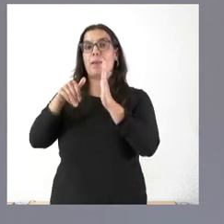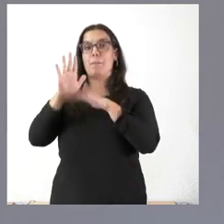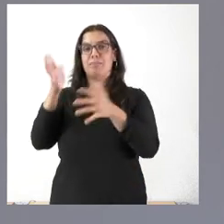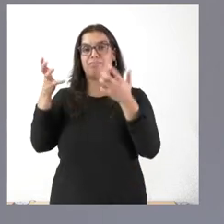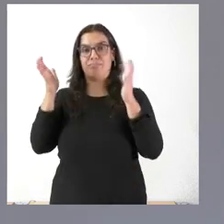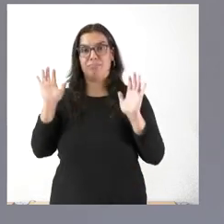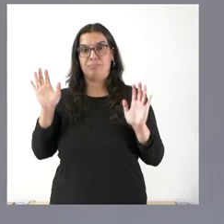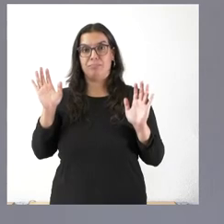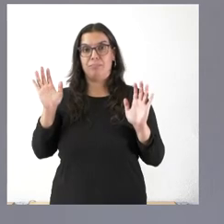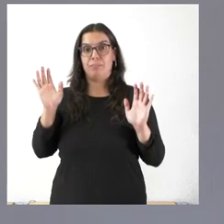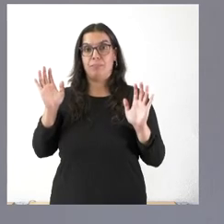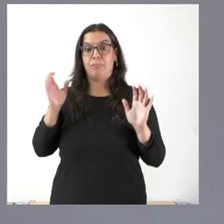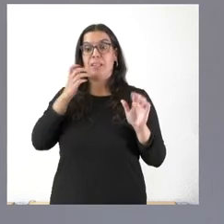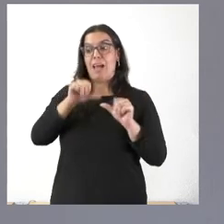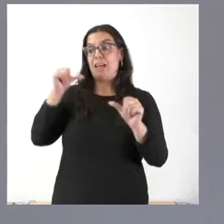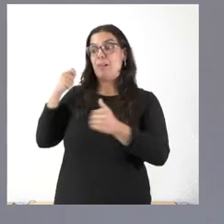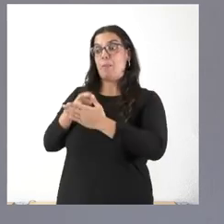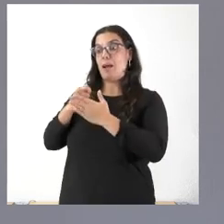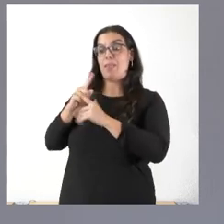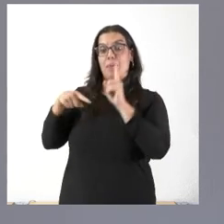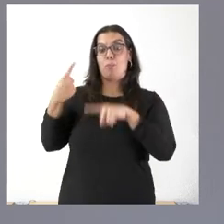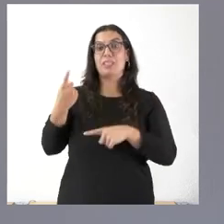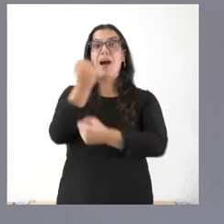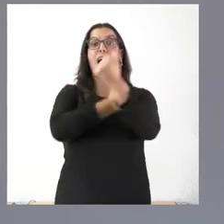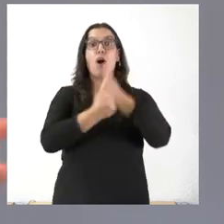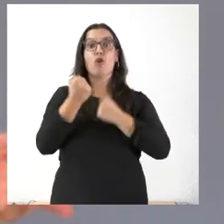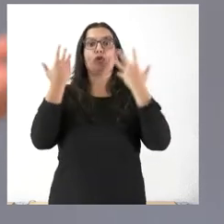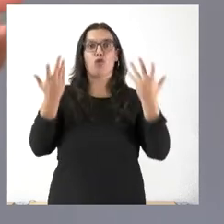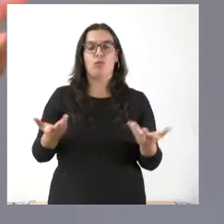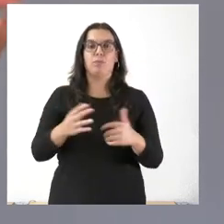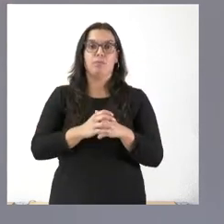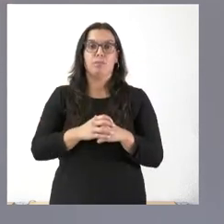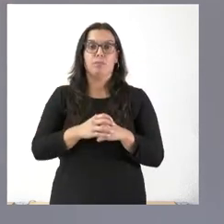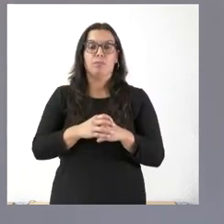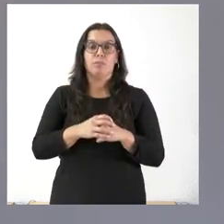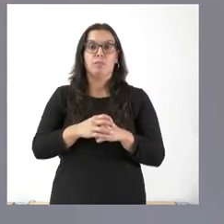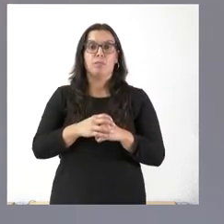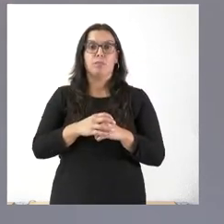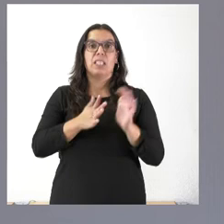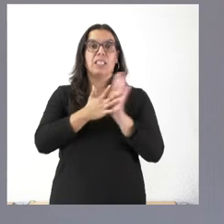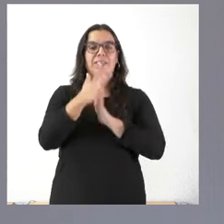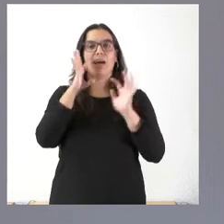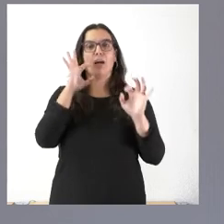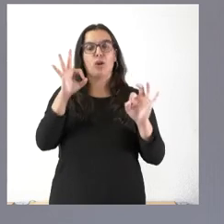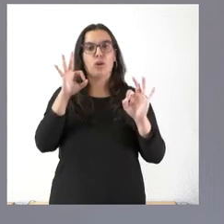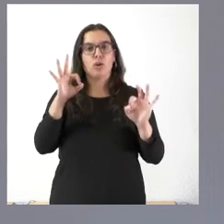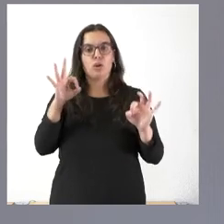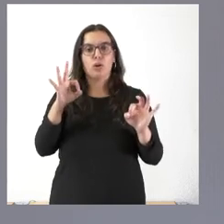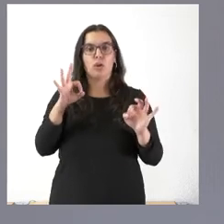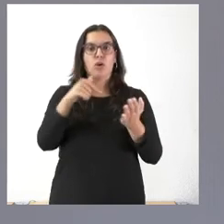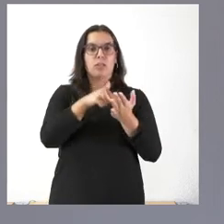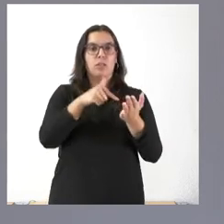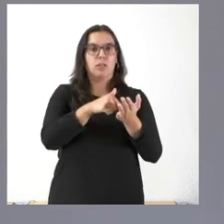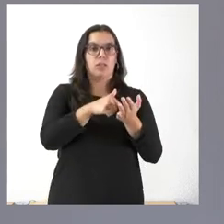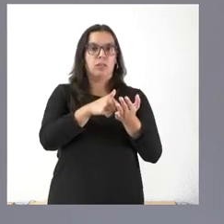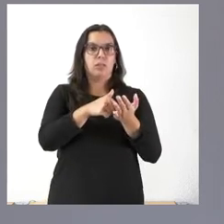que hubieran pagado este impuesto y no lo pagaban. Y que esto no es necesariamente una caída de la recaudación tributaria, porque muy al contrario, nunca recaudamos